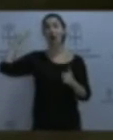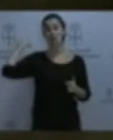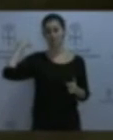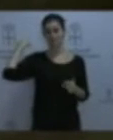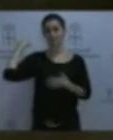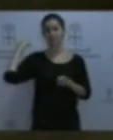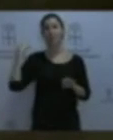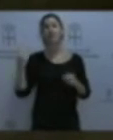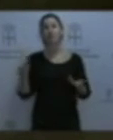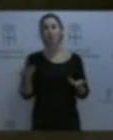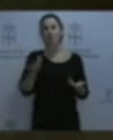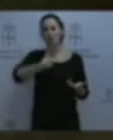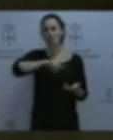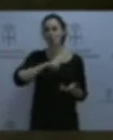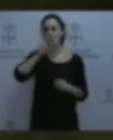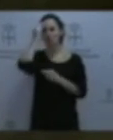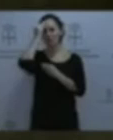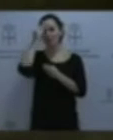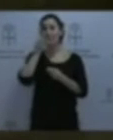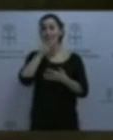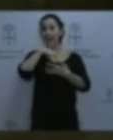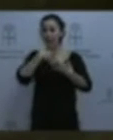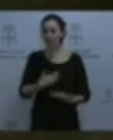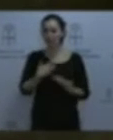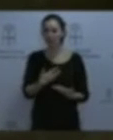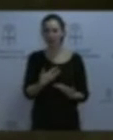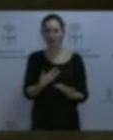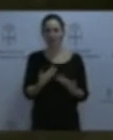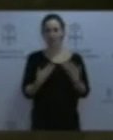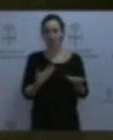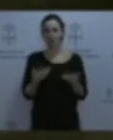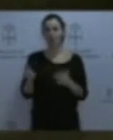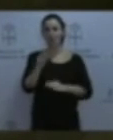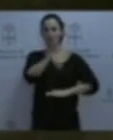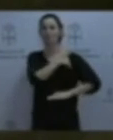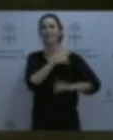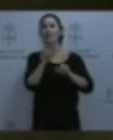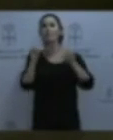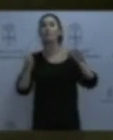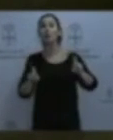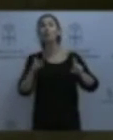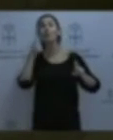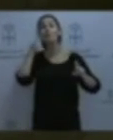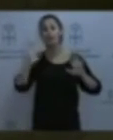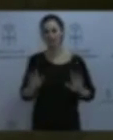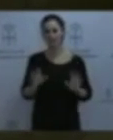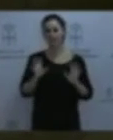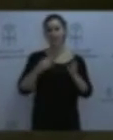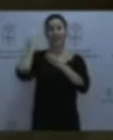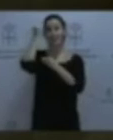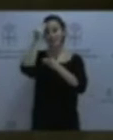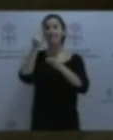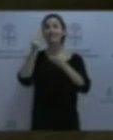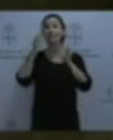¿Qué pensaríamos si a día de hoy en un libro de primero de bachillerato se formulara la siguiente pregunta? ¿Piensas que la